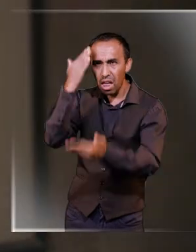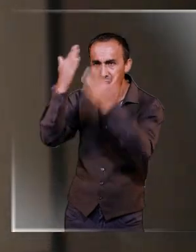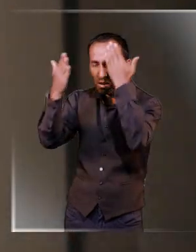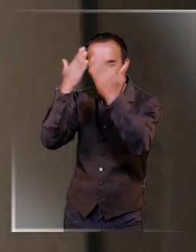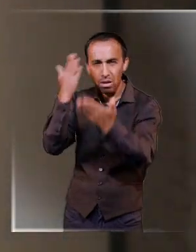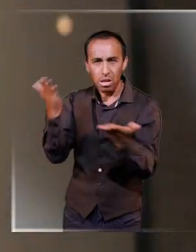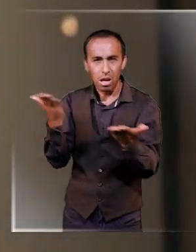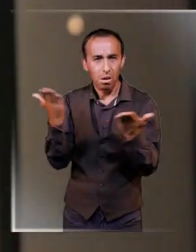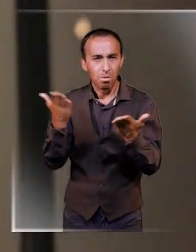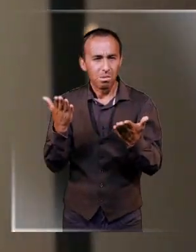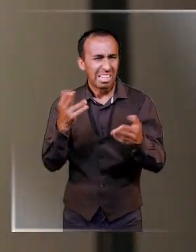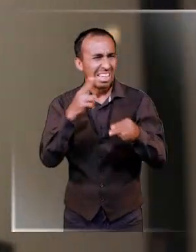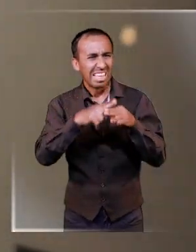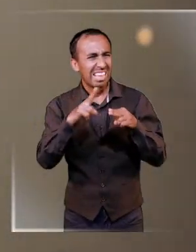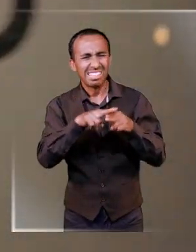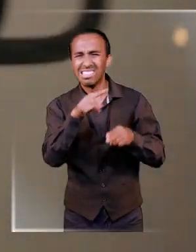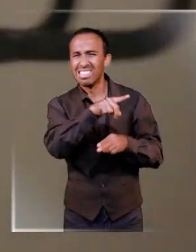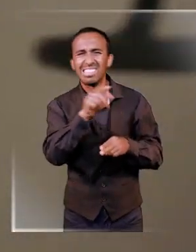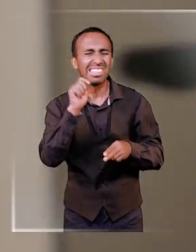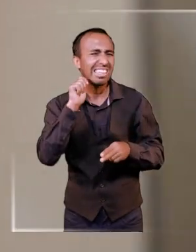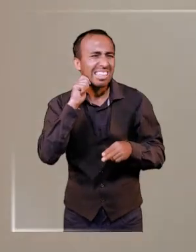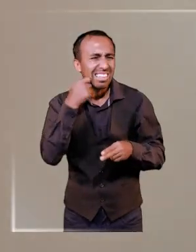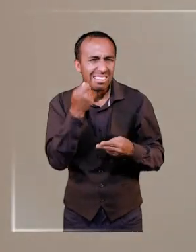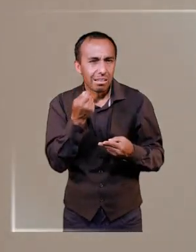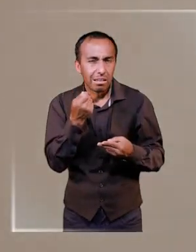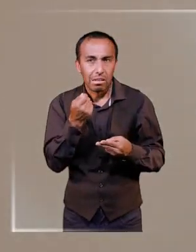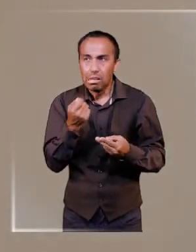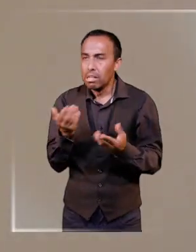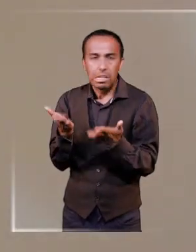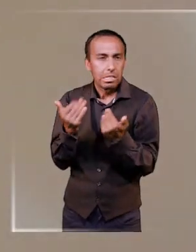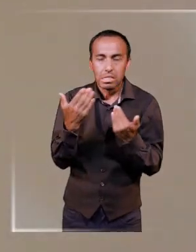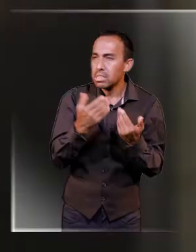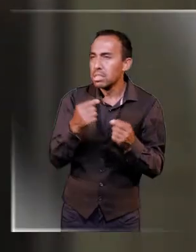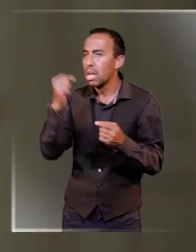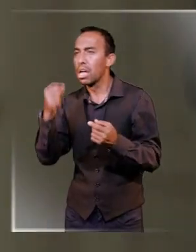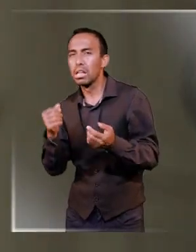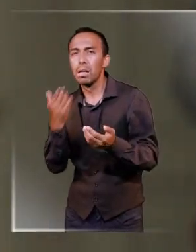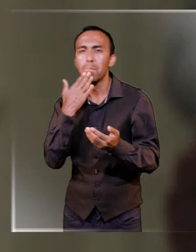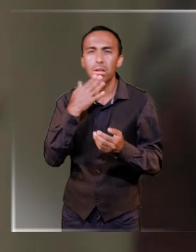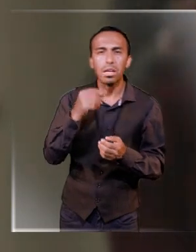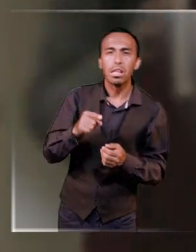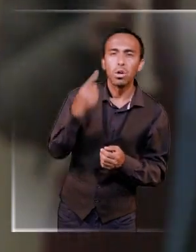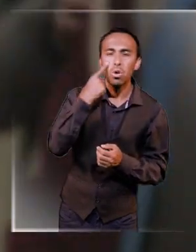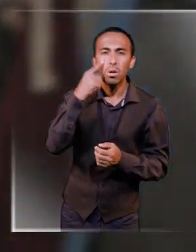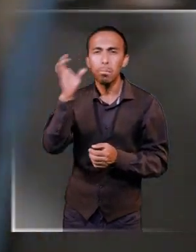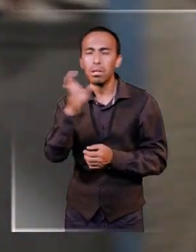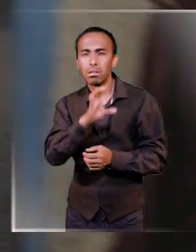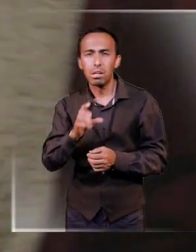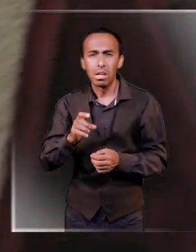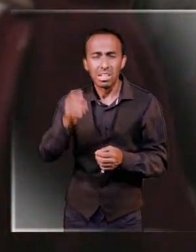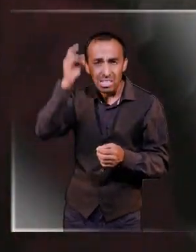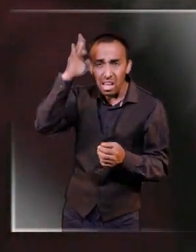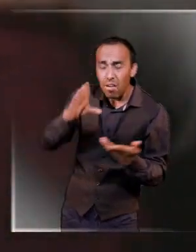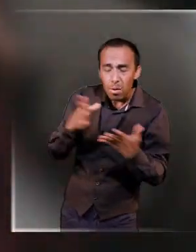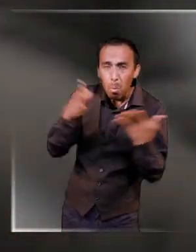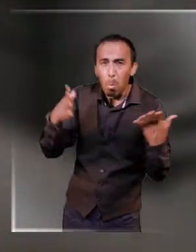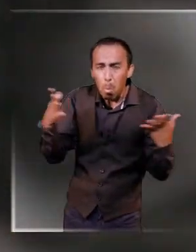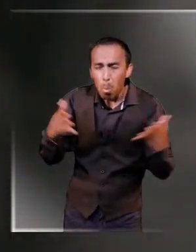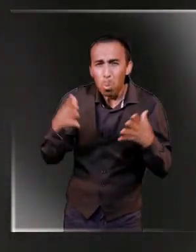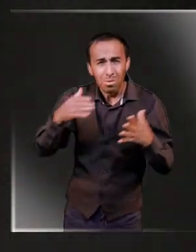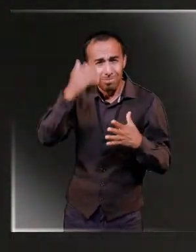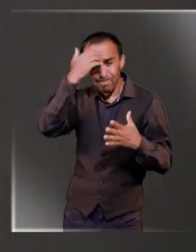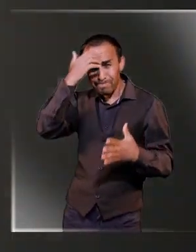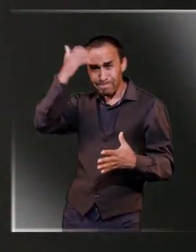psicología, entonces, como que, ¿qué es esto? Entonces, era como necesidad de encontrarme con personas que tuvieran tanta experticia